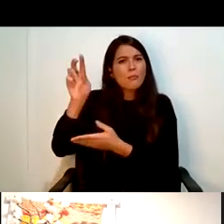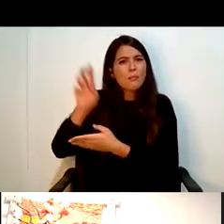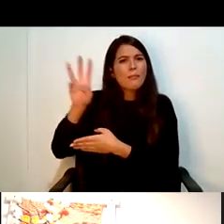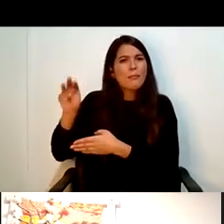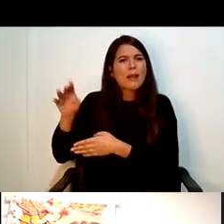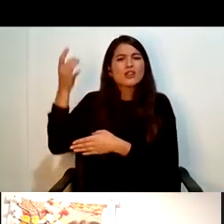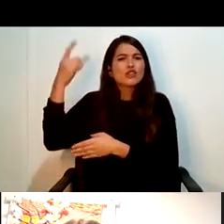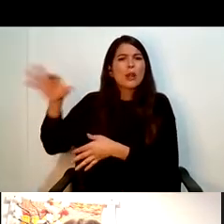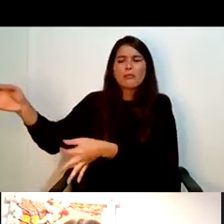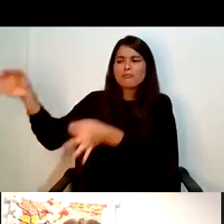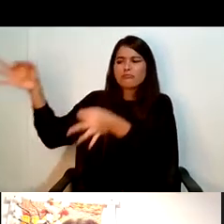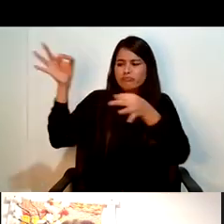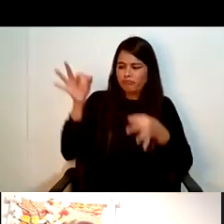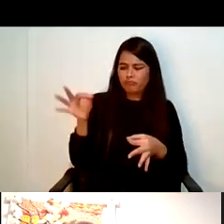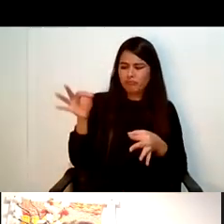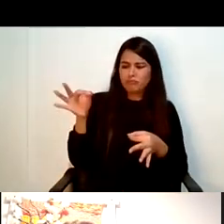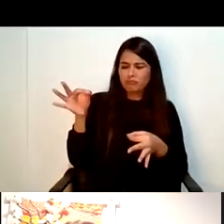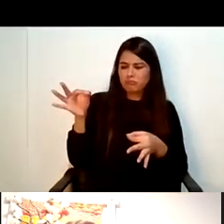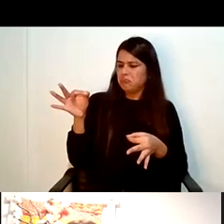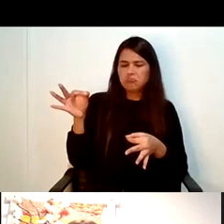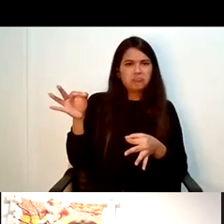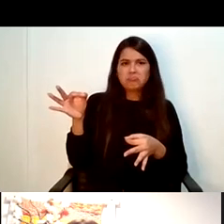certificado del neurólogo por TEA pero sin historial?